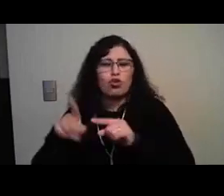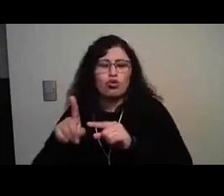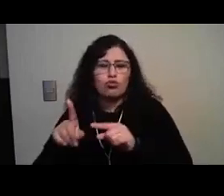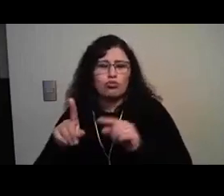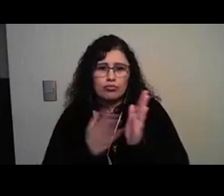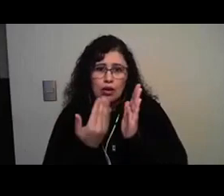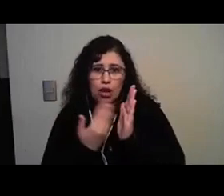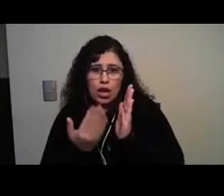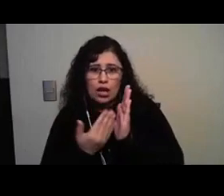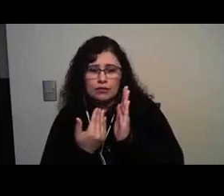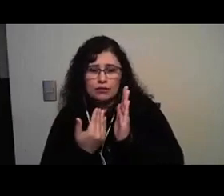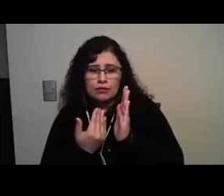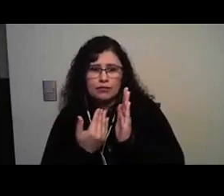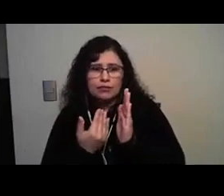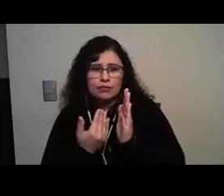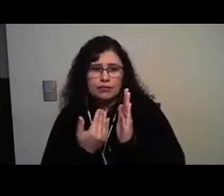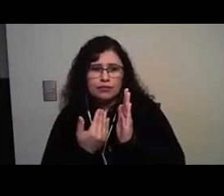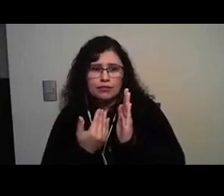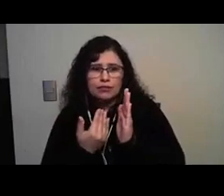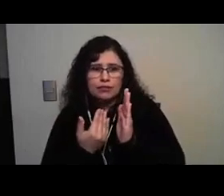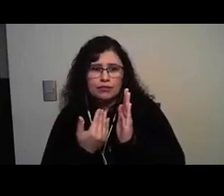de la Asociación Chilena de Seguridad.